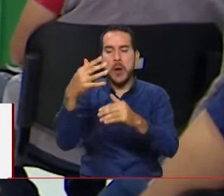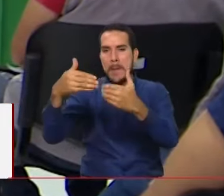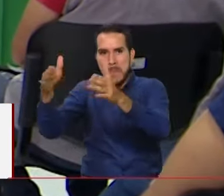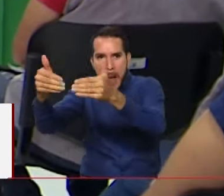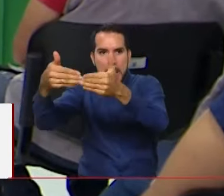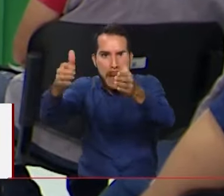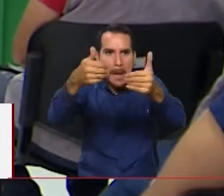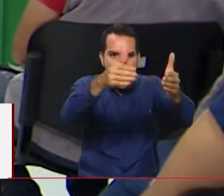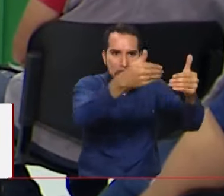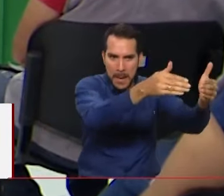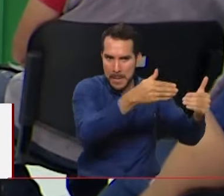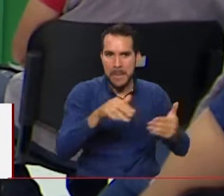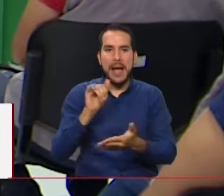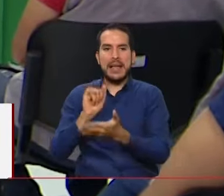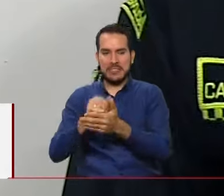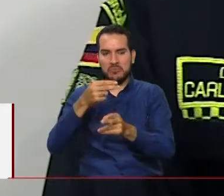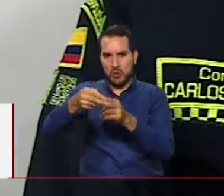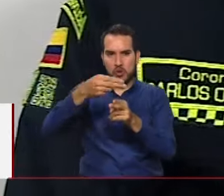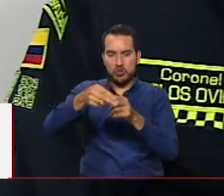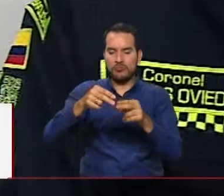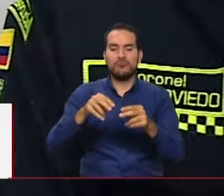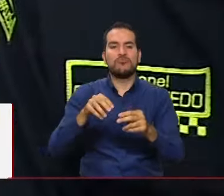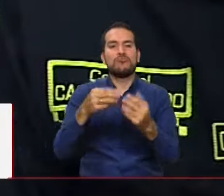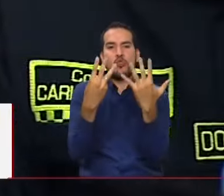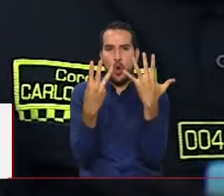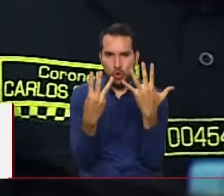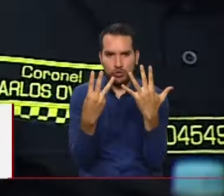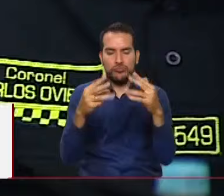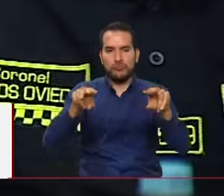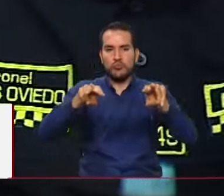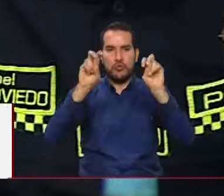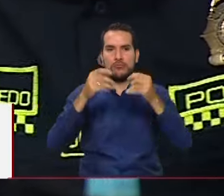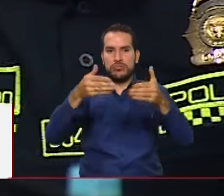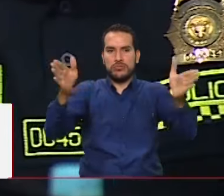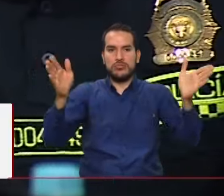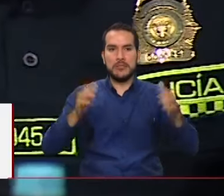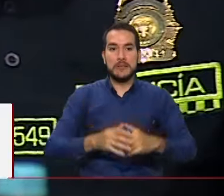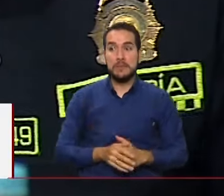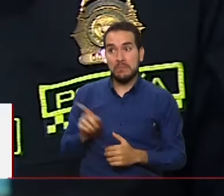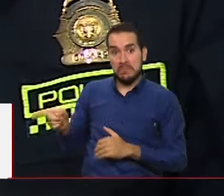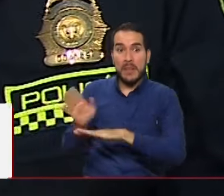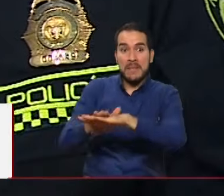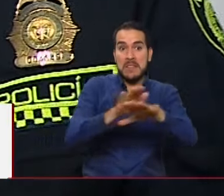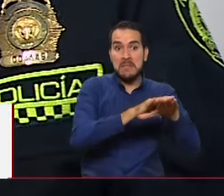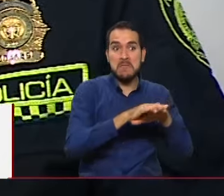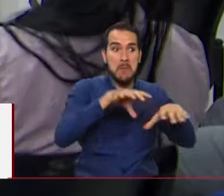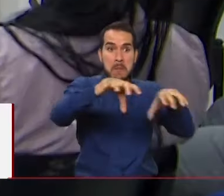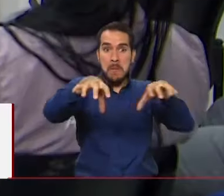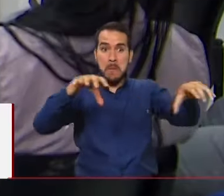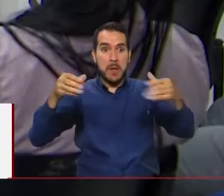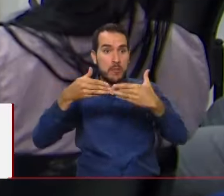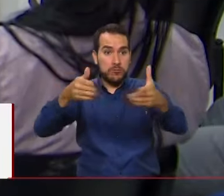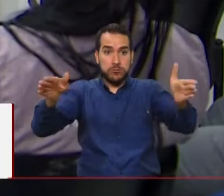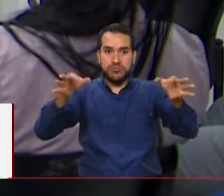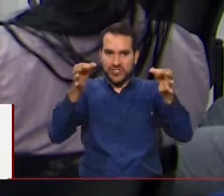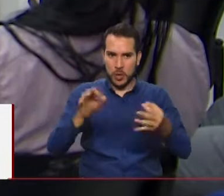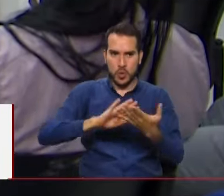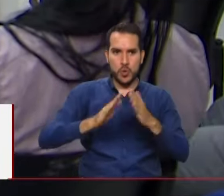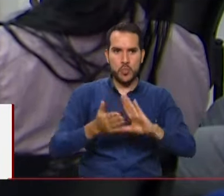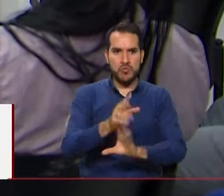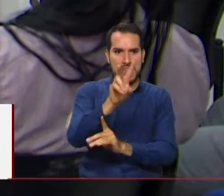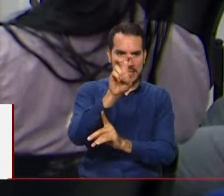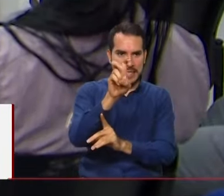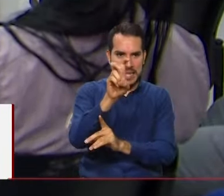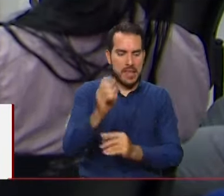líderes del sector asistieron a la reapertura de la sede señalando que su funcio traerá mayor seguridad a la comuna s creo que la